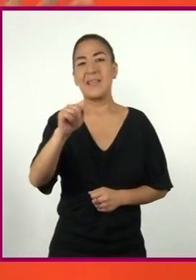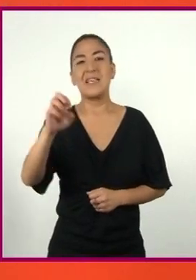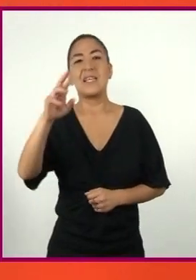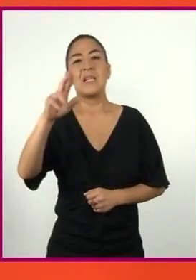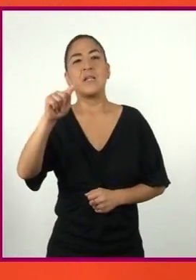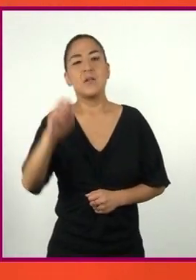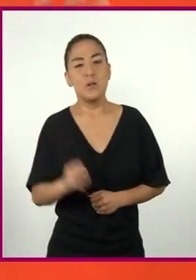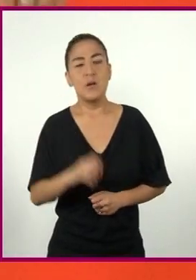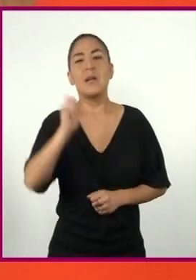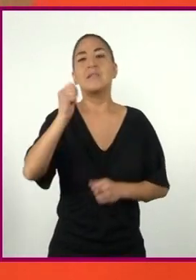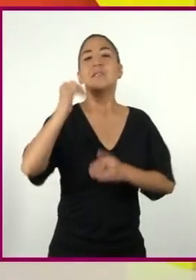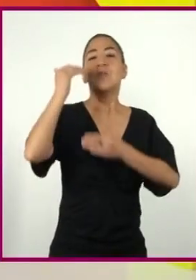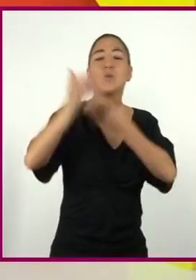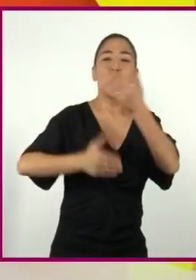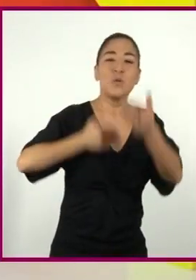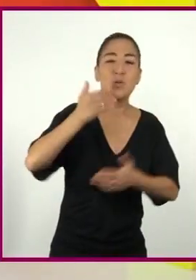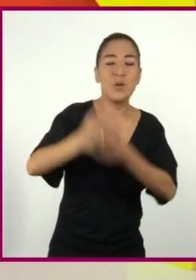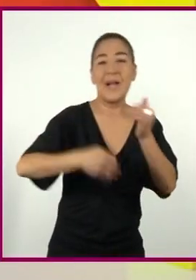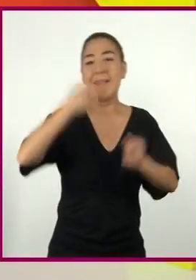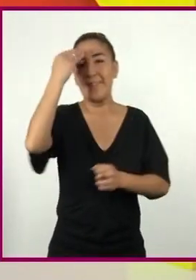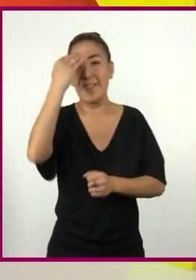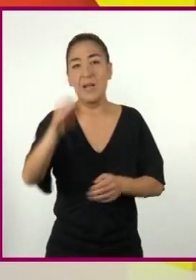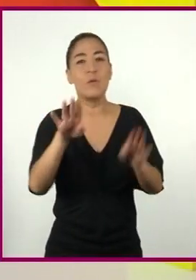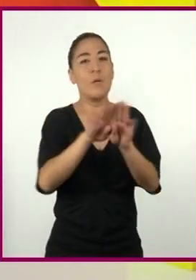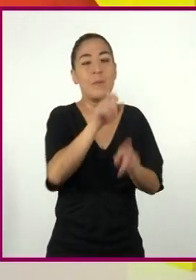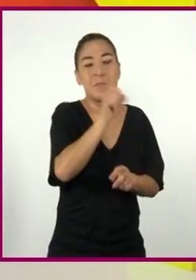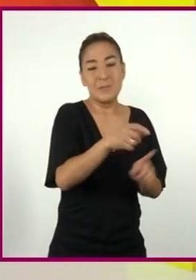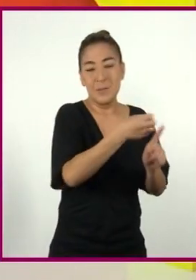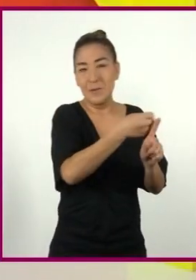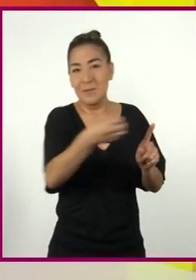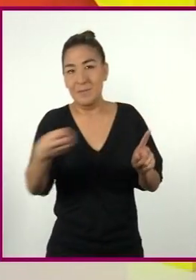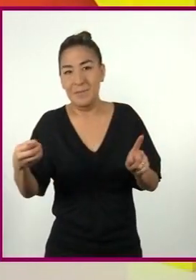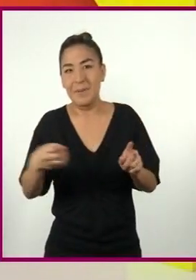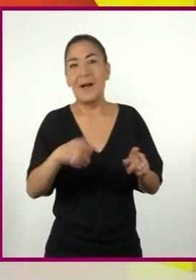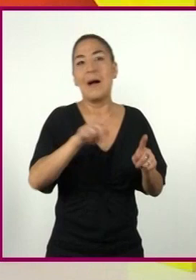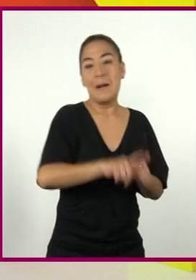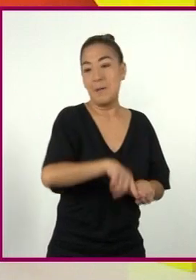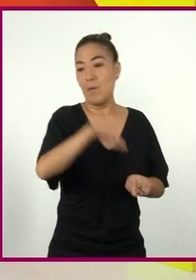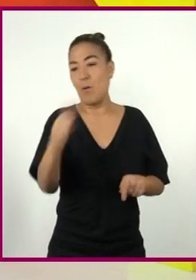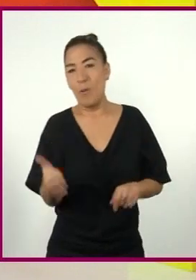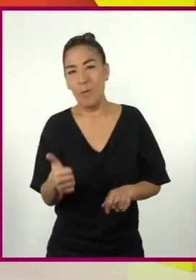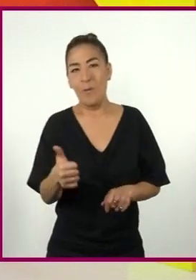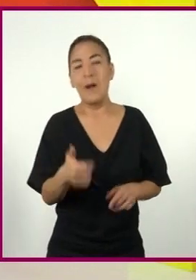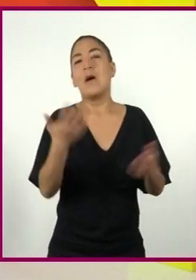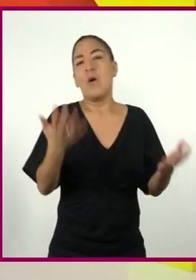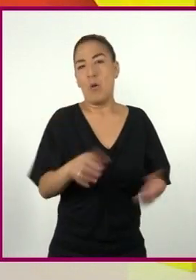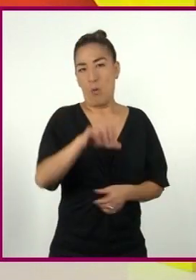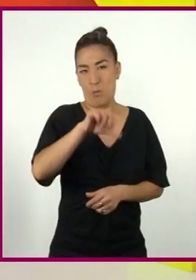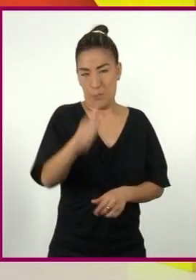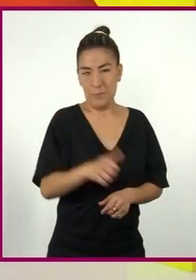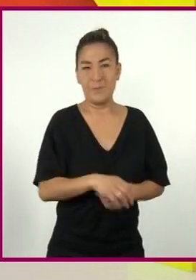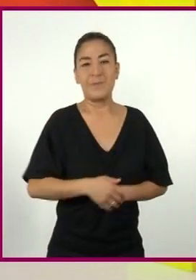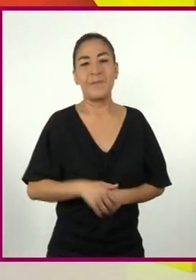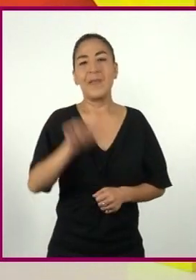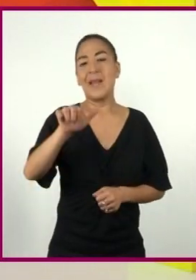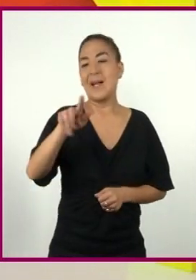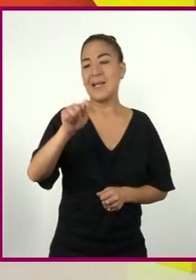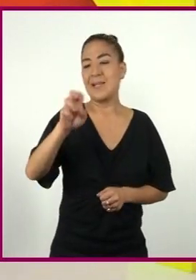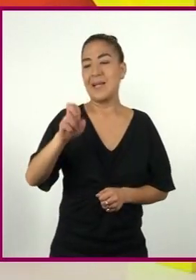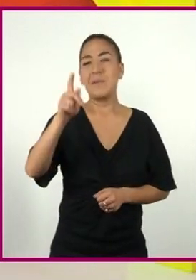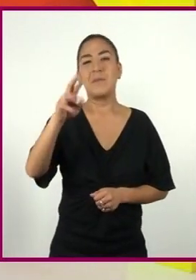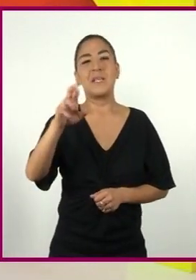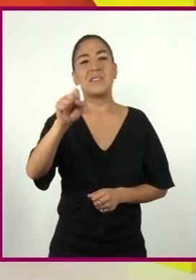acción transcurre de forma simultánea a otra, o que el antepresente indica una